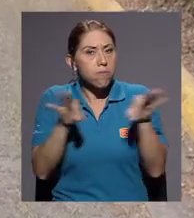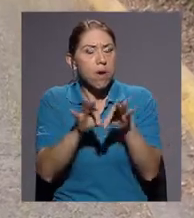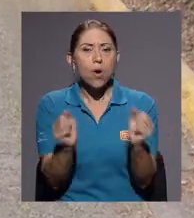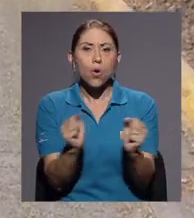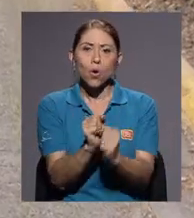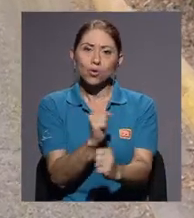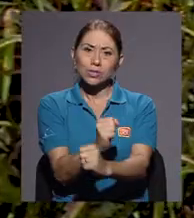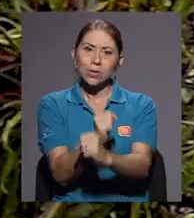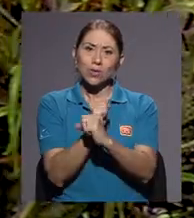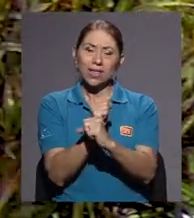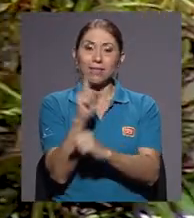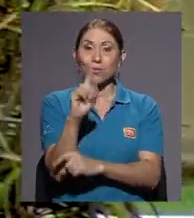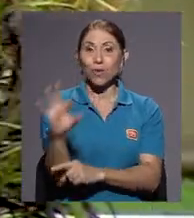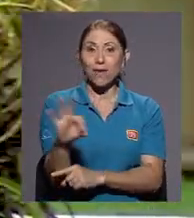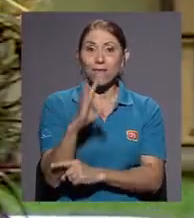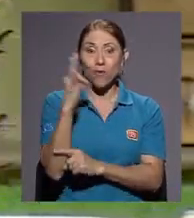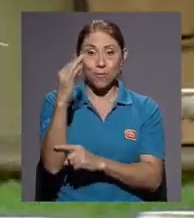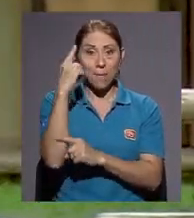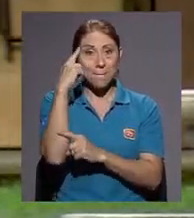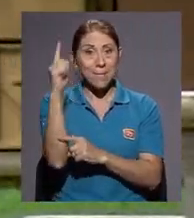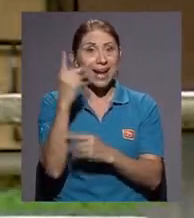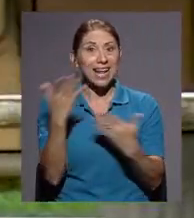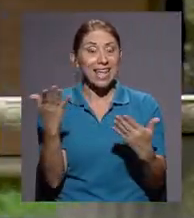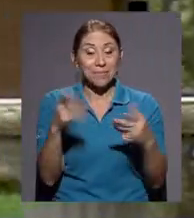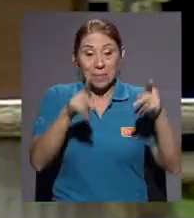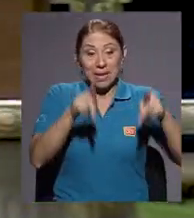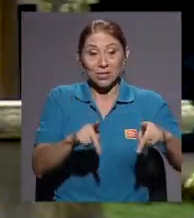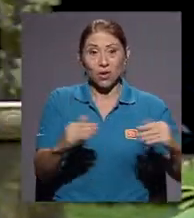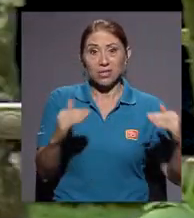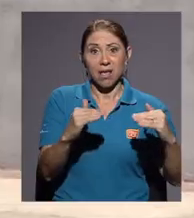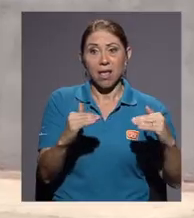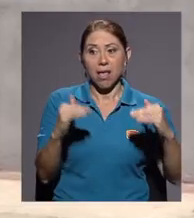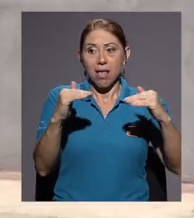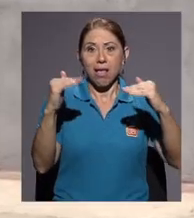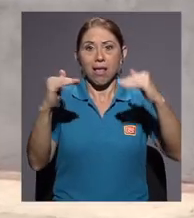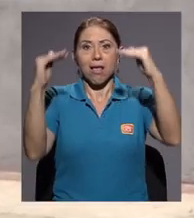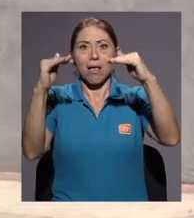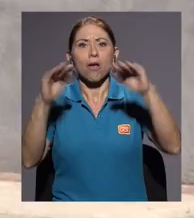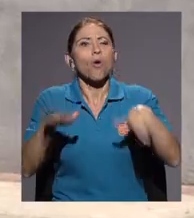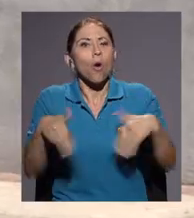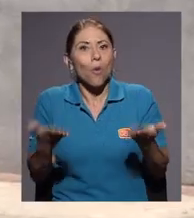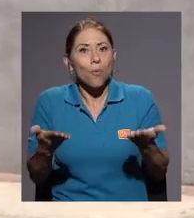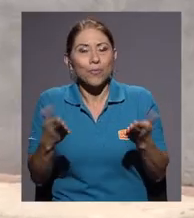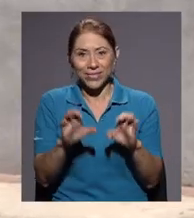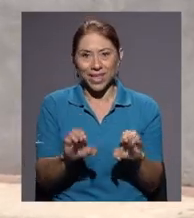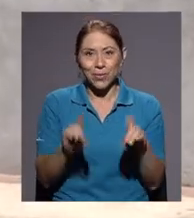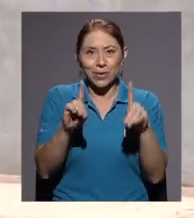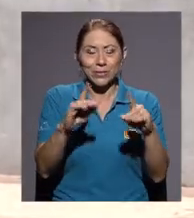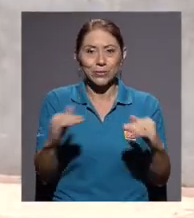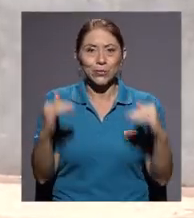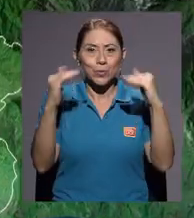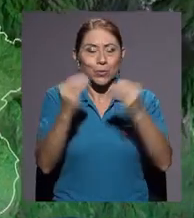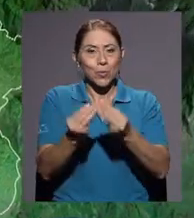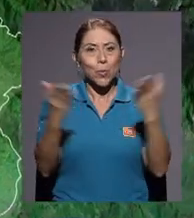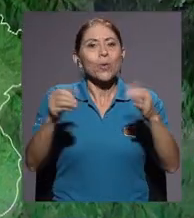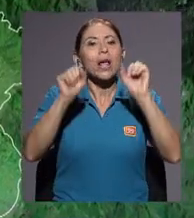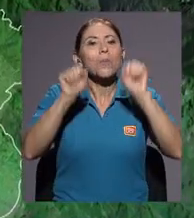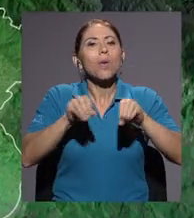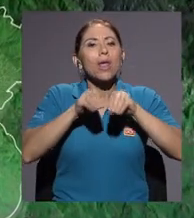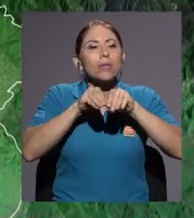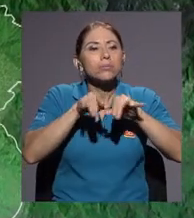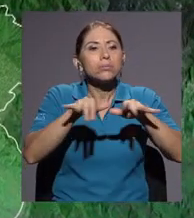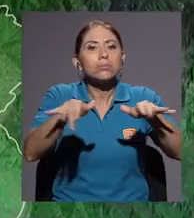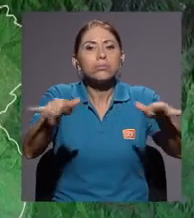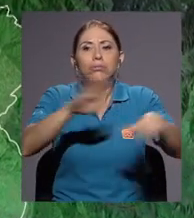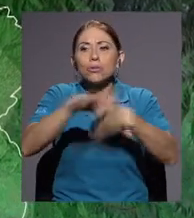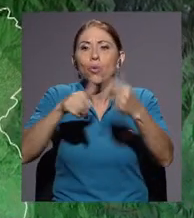las vías para hacer realidad la movilidad social es llevar la educación superior pública a todas las regiones, con el fin de mejorar